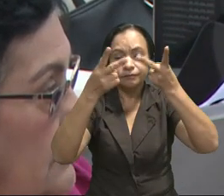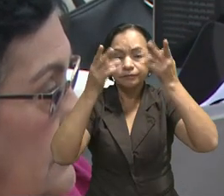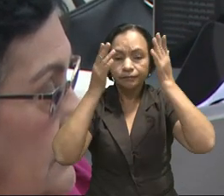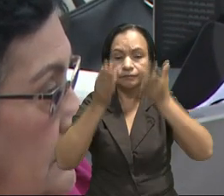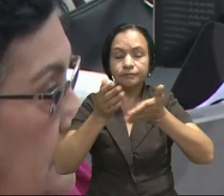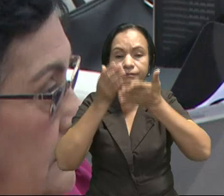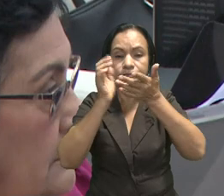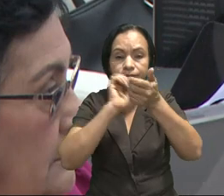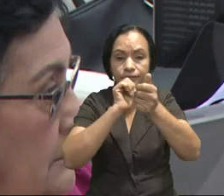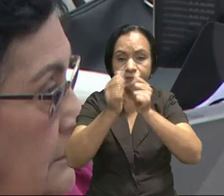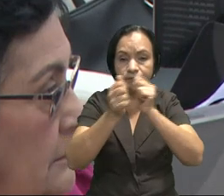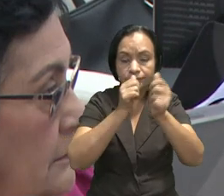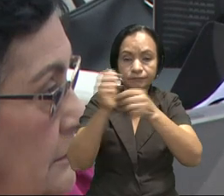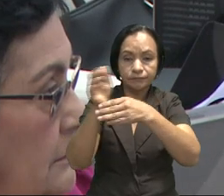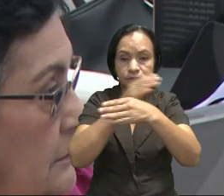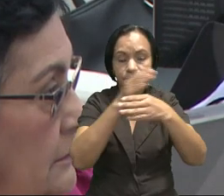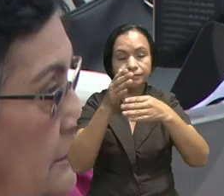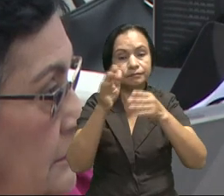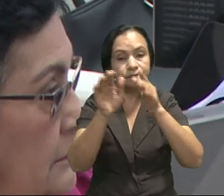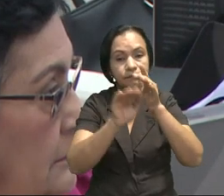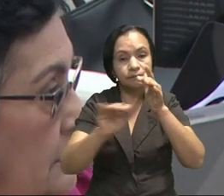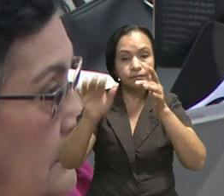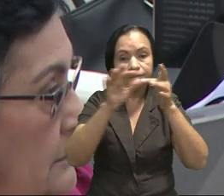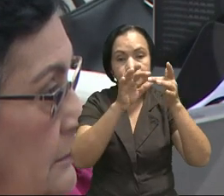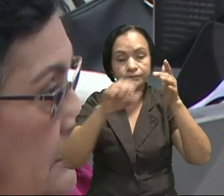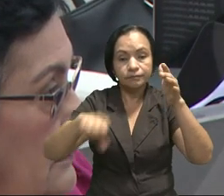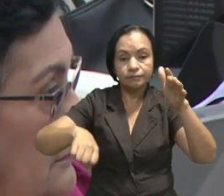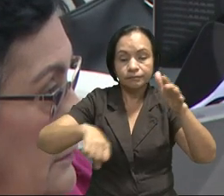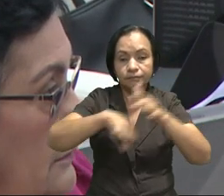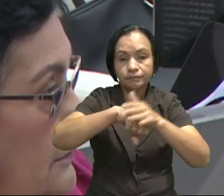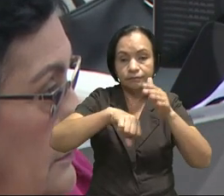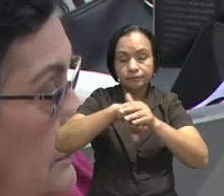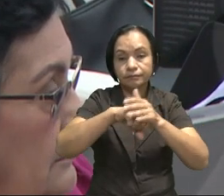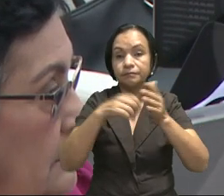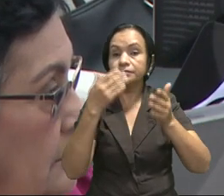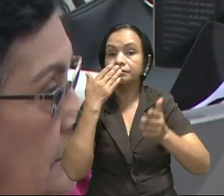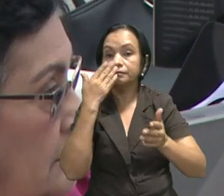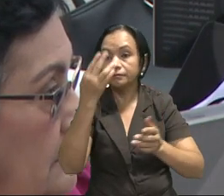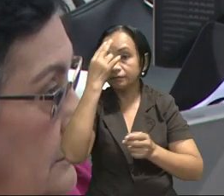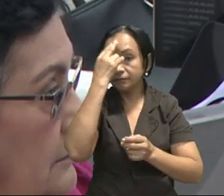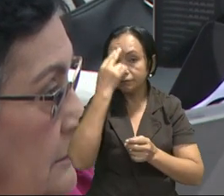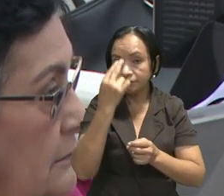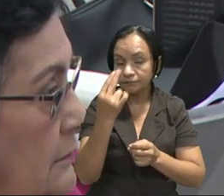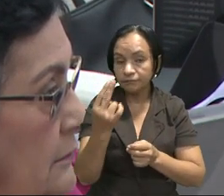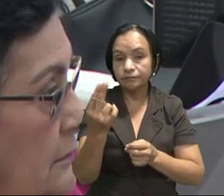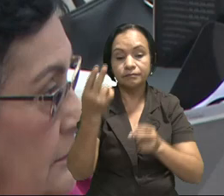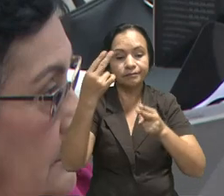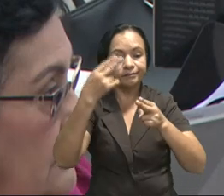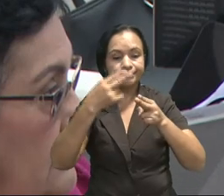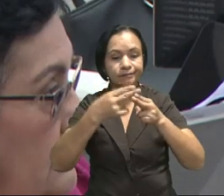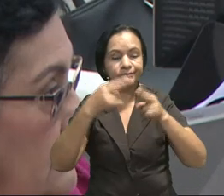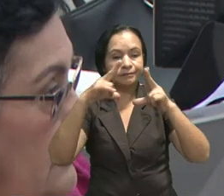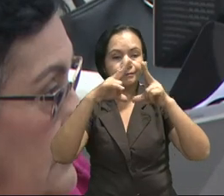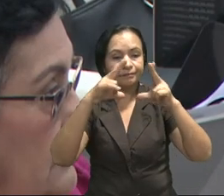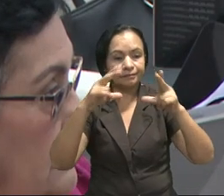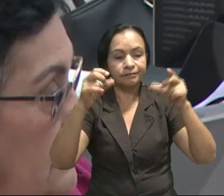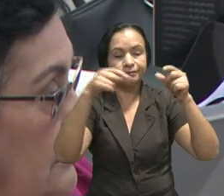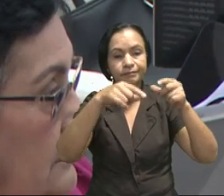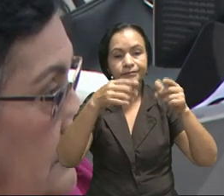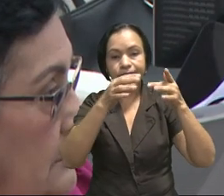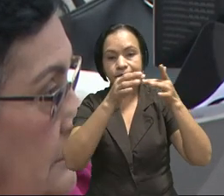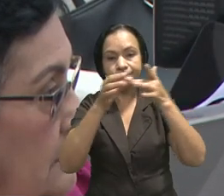general, especialmente como futbolista, desempeñándose con altos méritos y exaltando a nuestro país en dicha